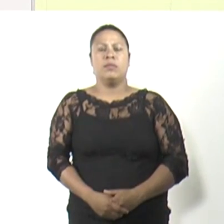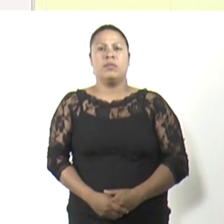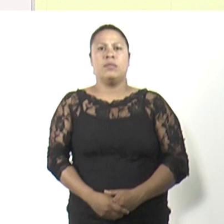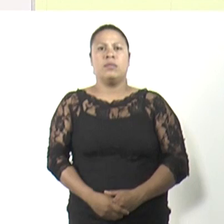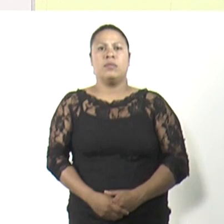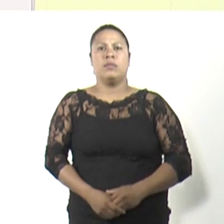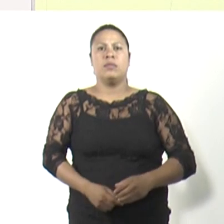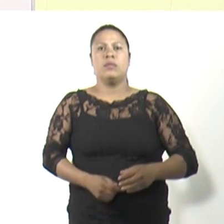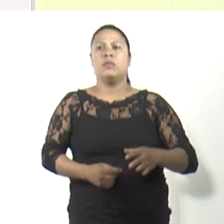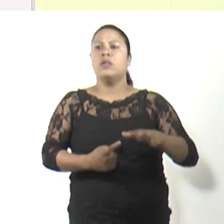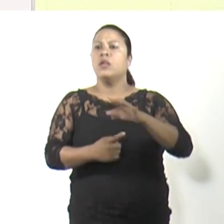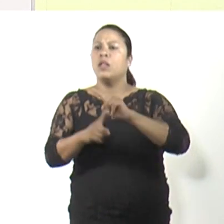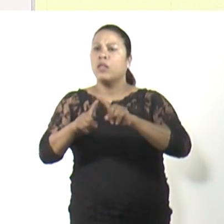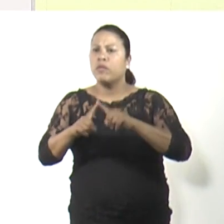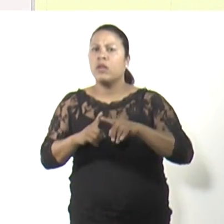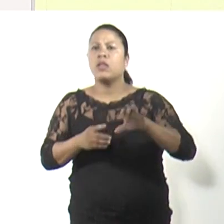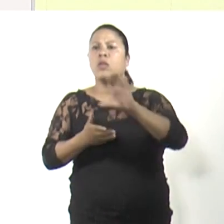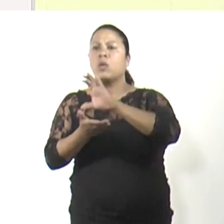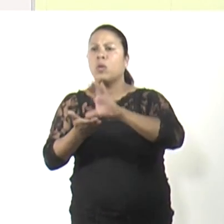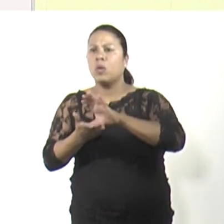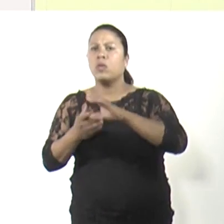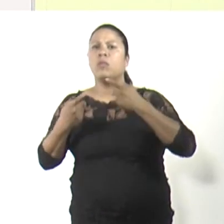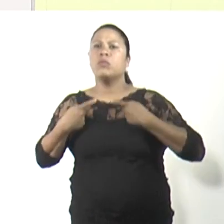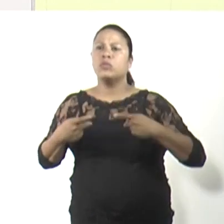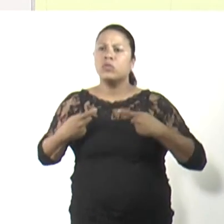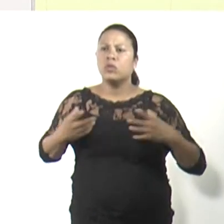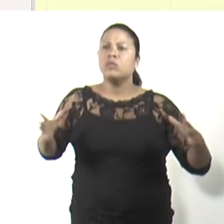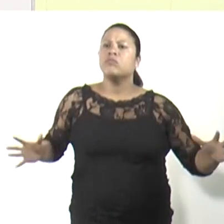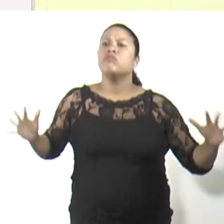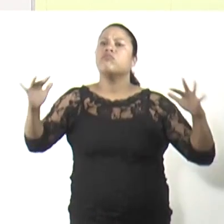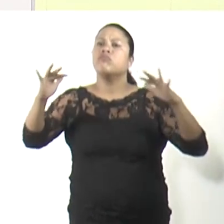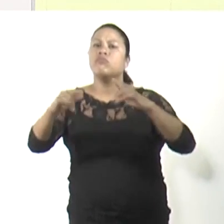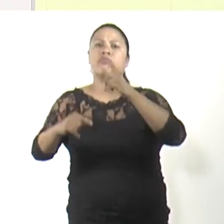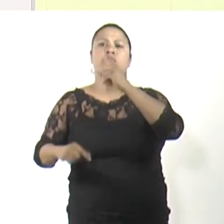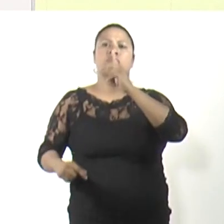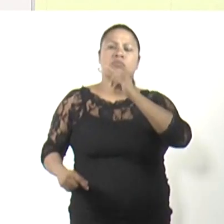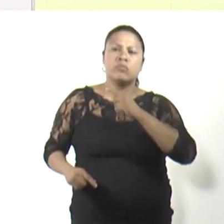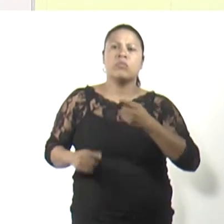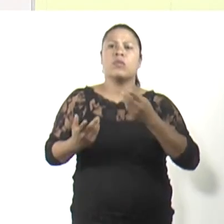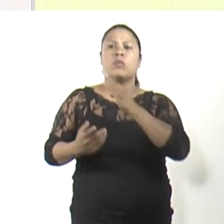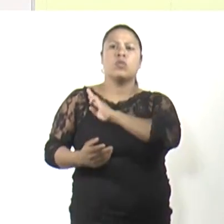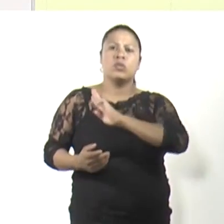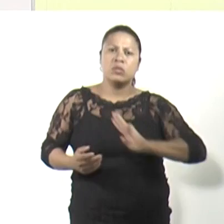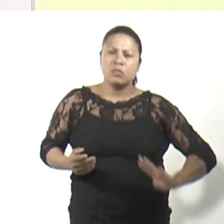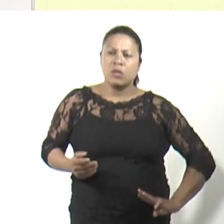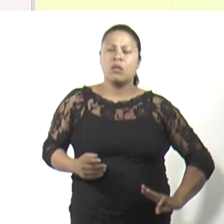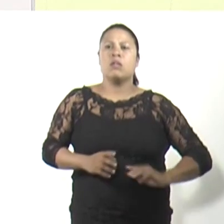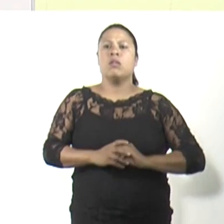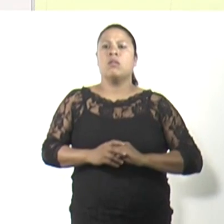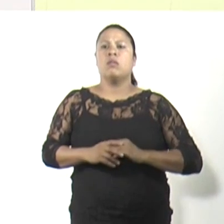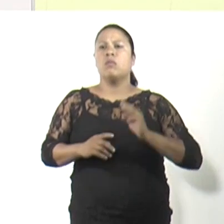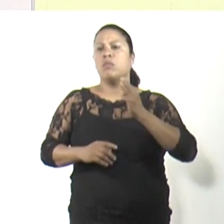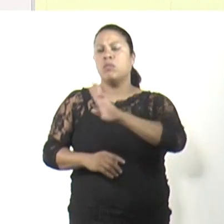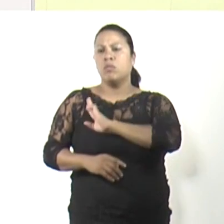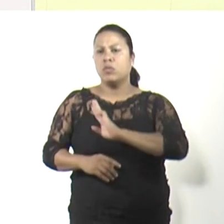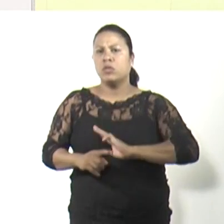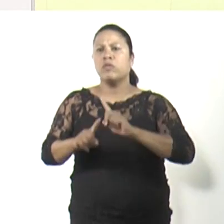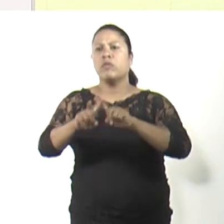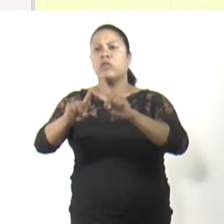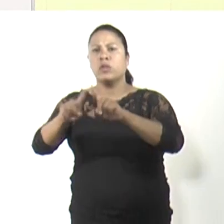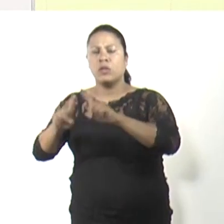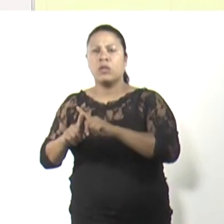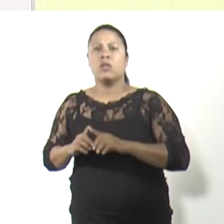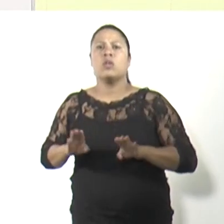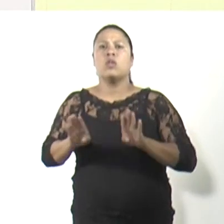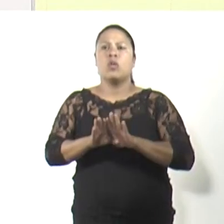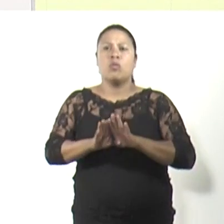el barrio, la colonia, la agencia de policía, la agencia municipal, el municipio?